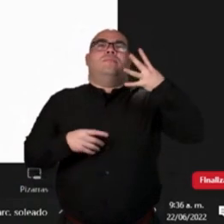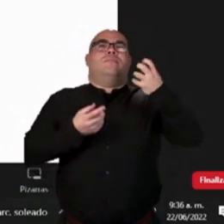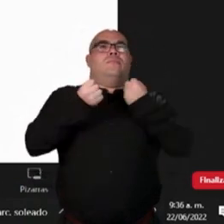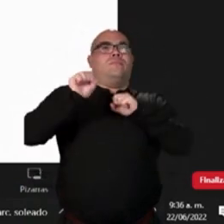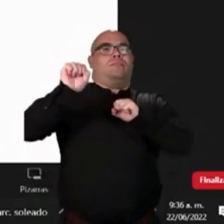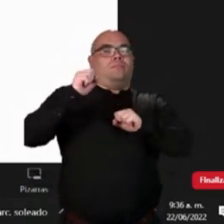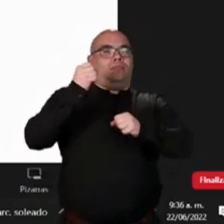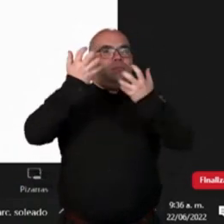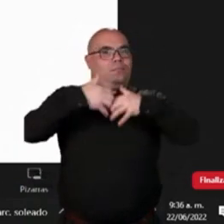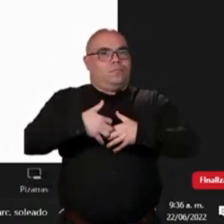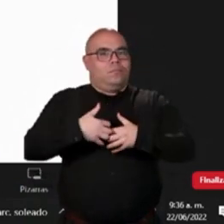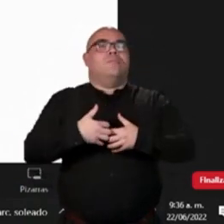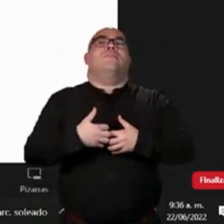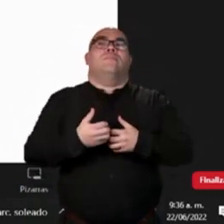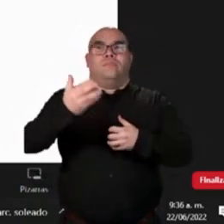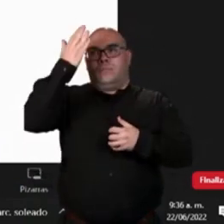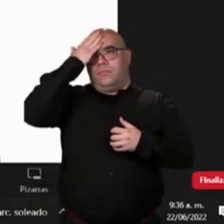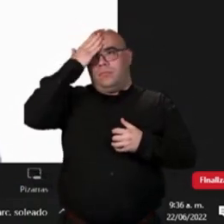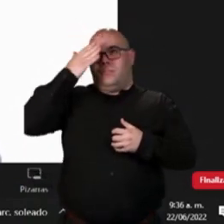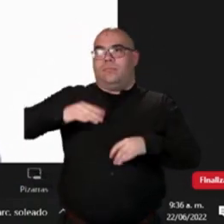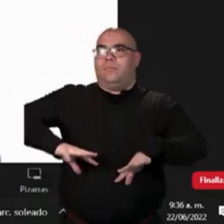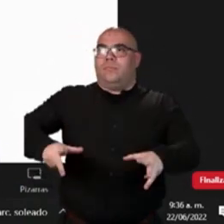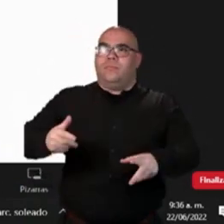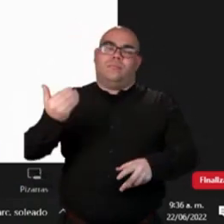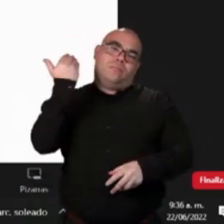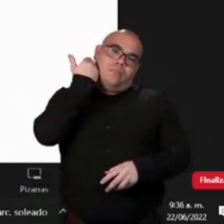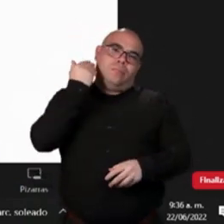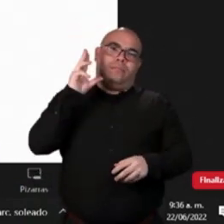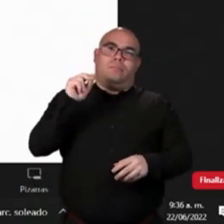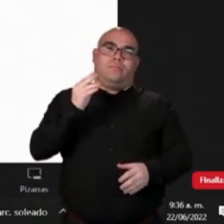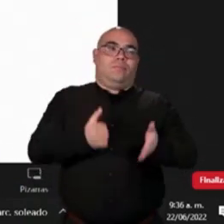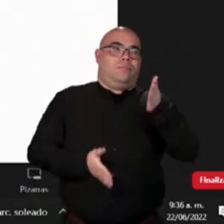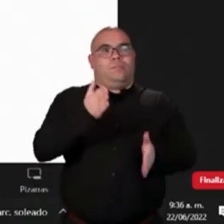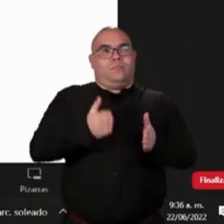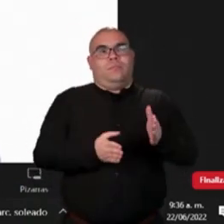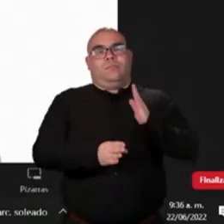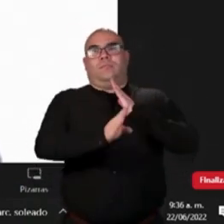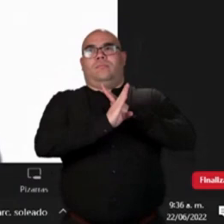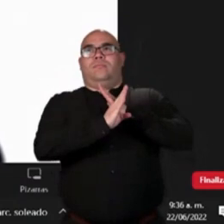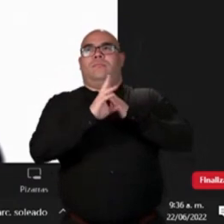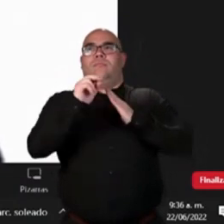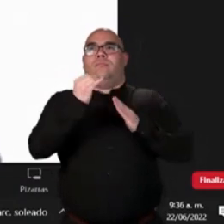su formación sea prueba de robots. Es decir, que un robot o una inteligencia